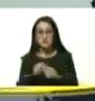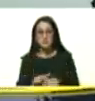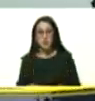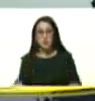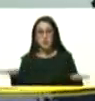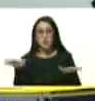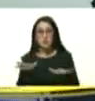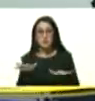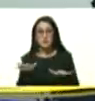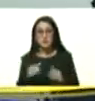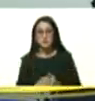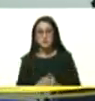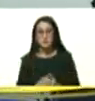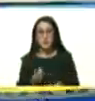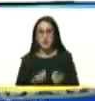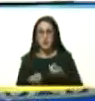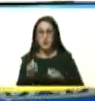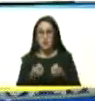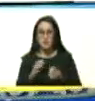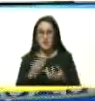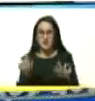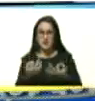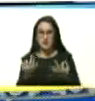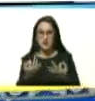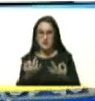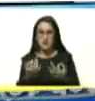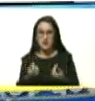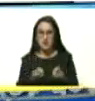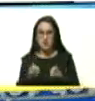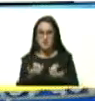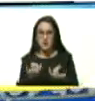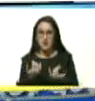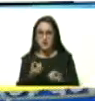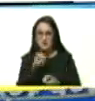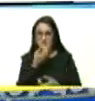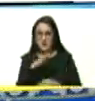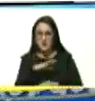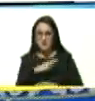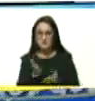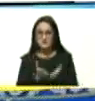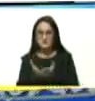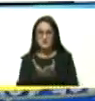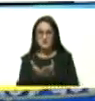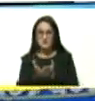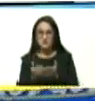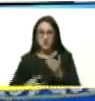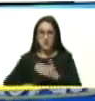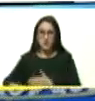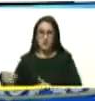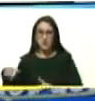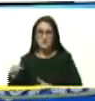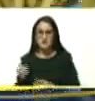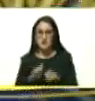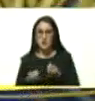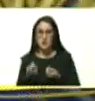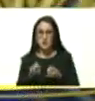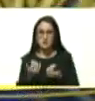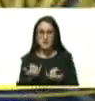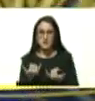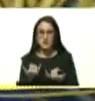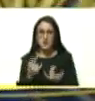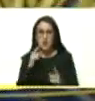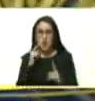expansión de la economía real, de la economía que produce bienes, servicios, riqueza, de la economía que va